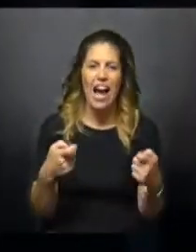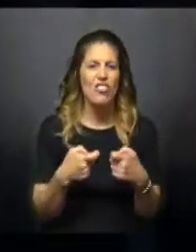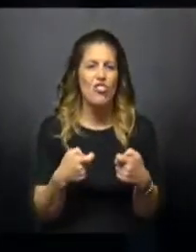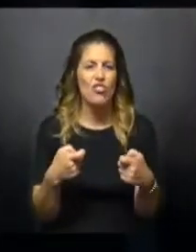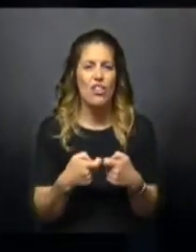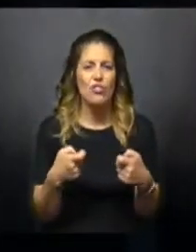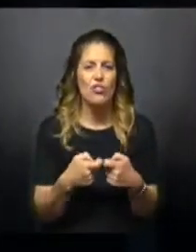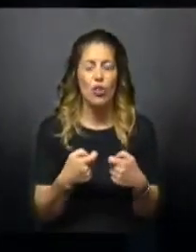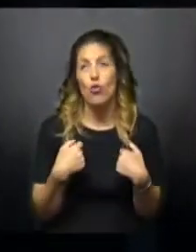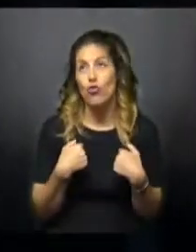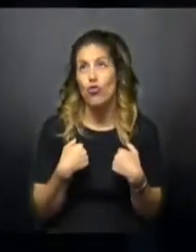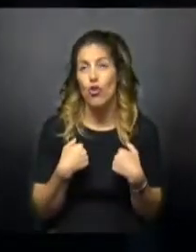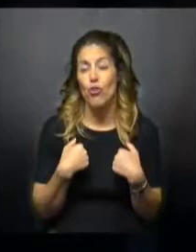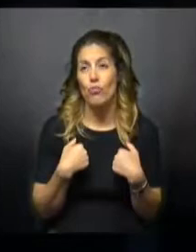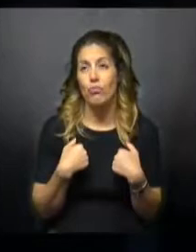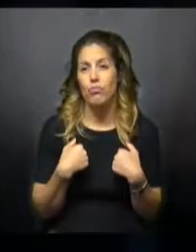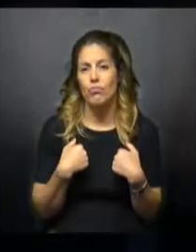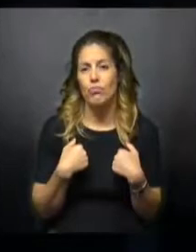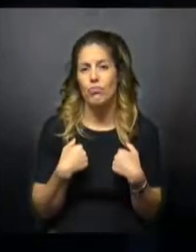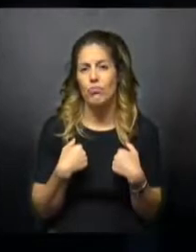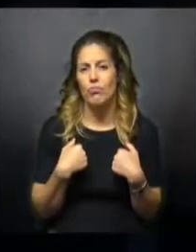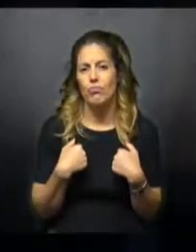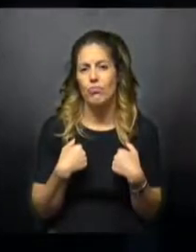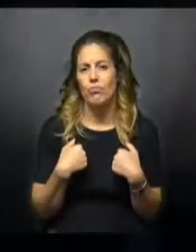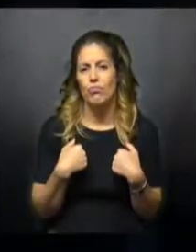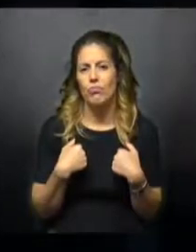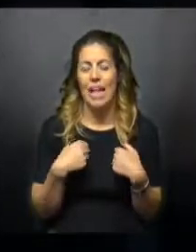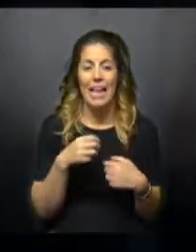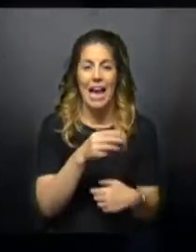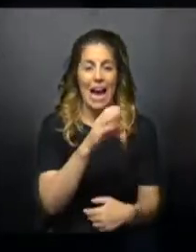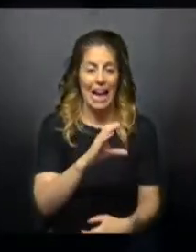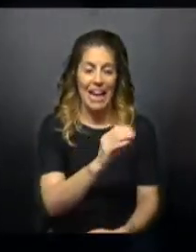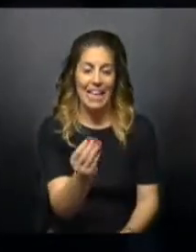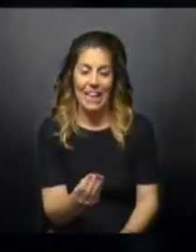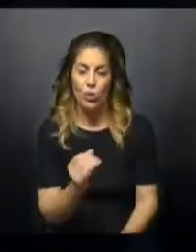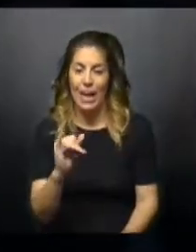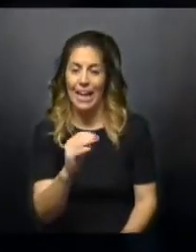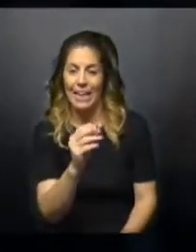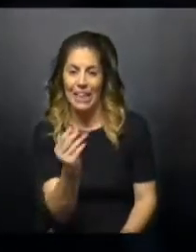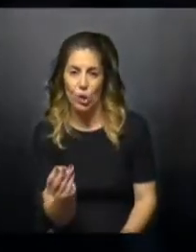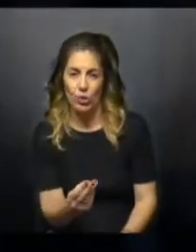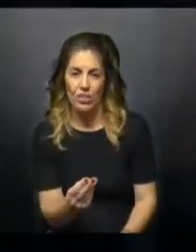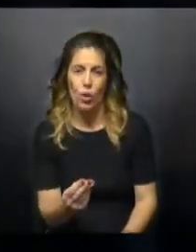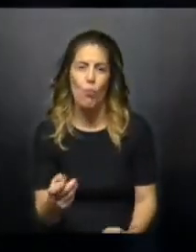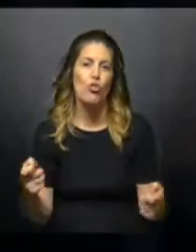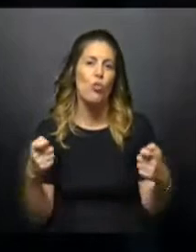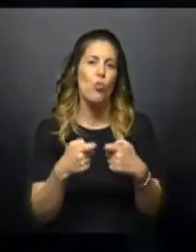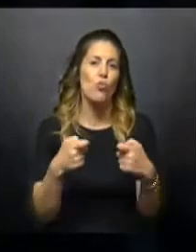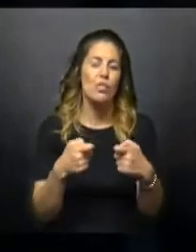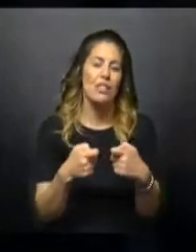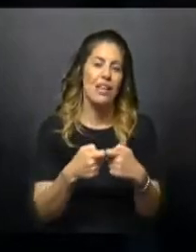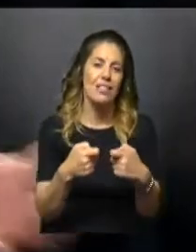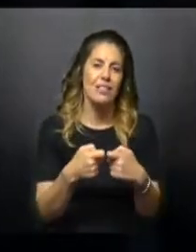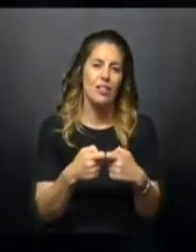Pues yo la tengo capaz que no la hay de que este bueno la caricatura la Ilustración está muy ligada al